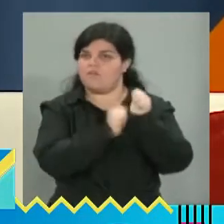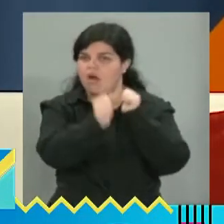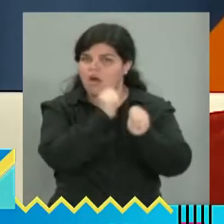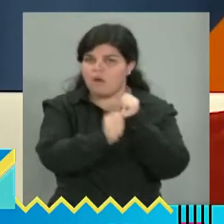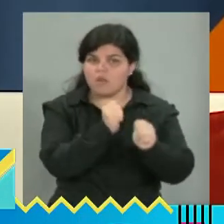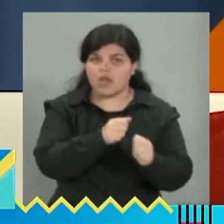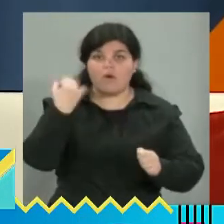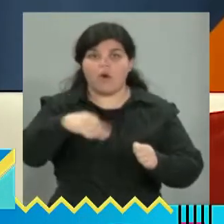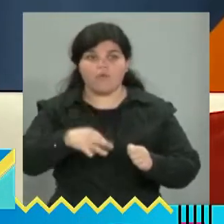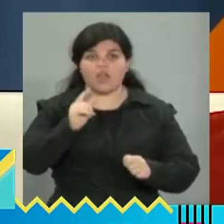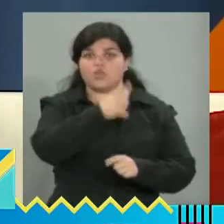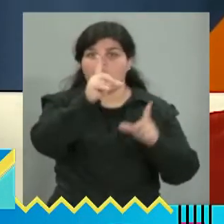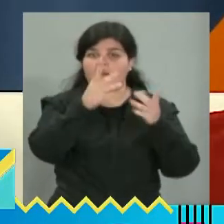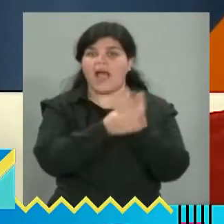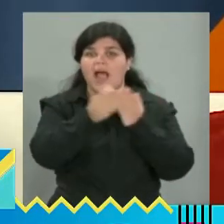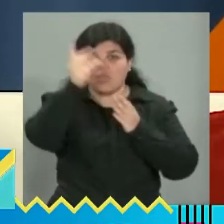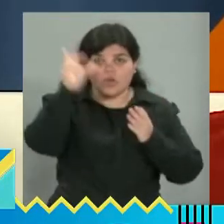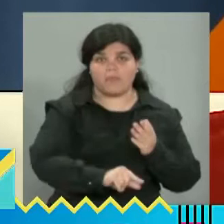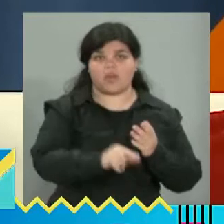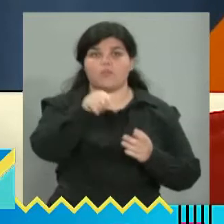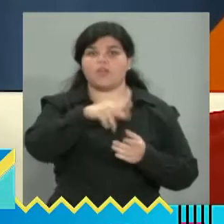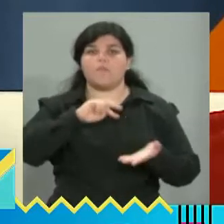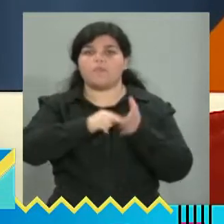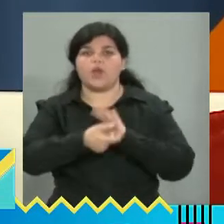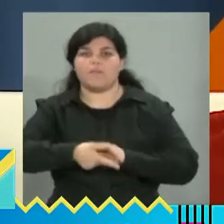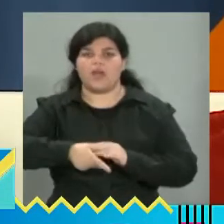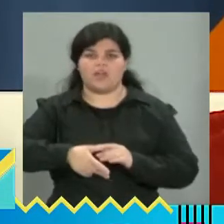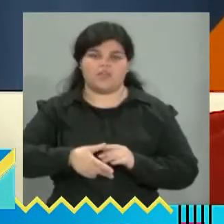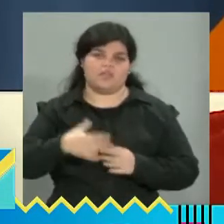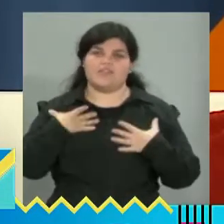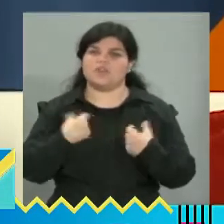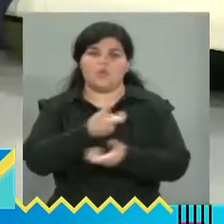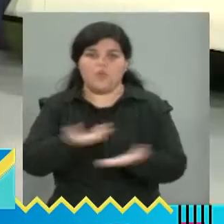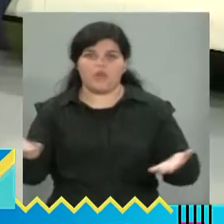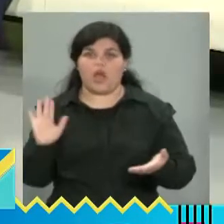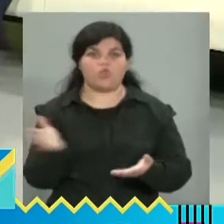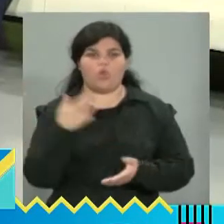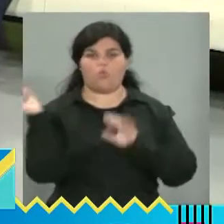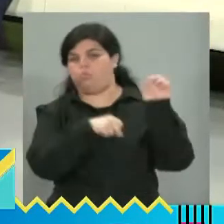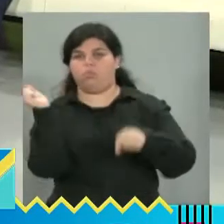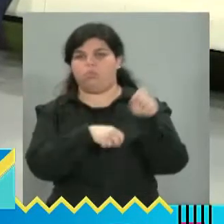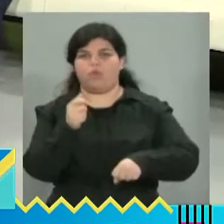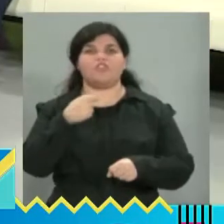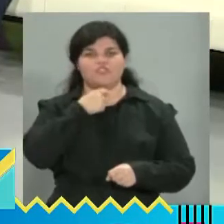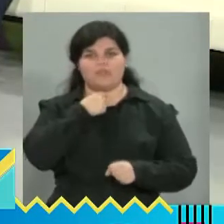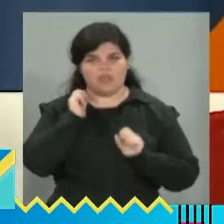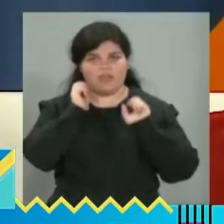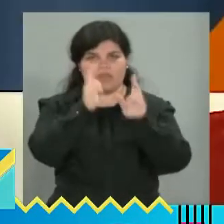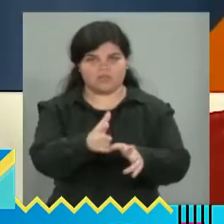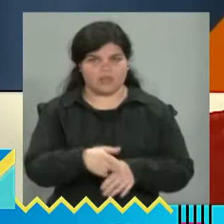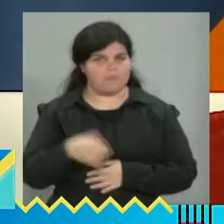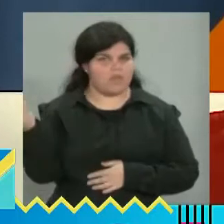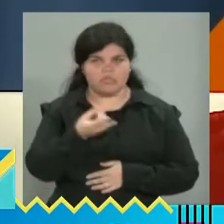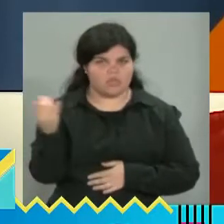o para exigirle que baje el costo porque es un tema de salud pública. Pero todos miran para el costado. Eso es lo que yo quería decir al principio. El mito de